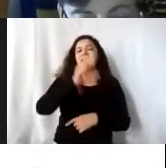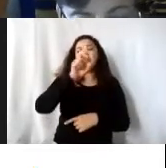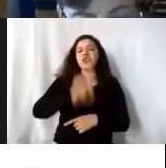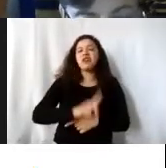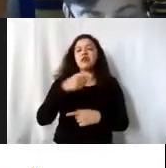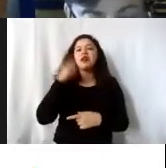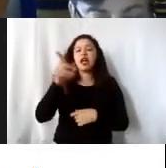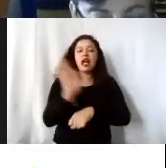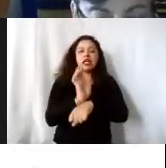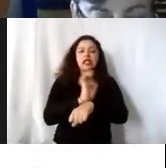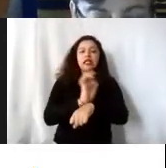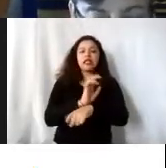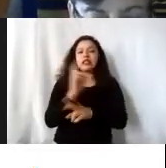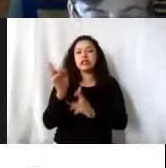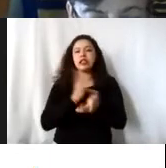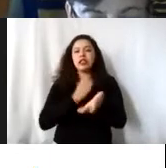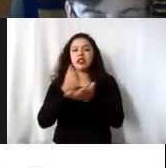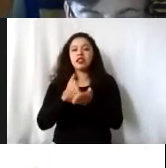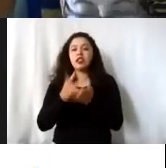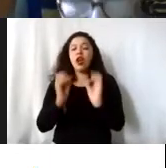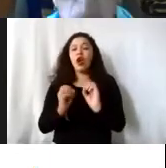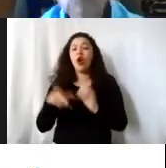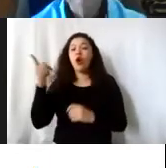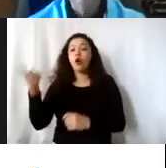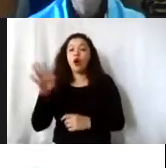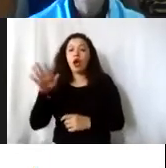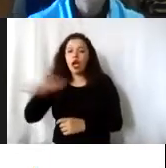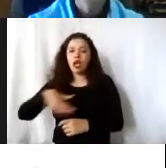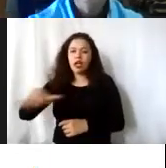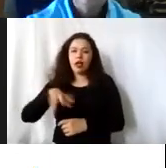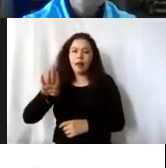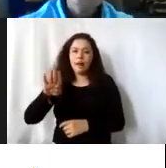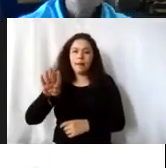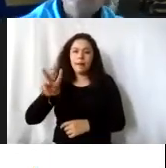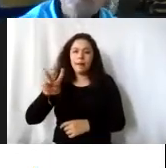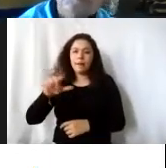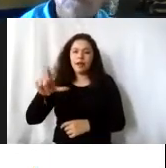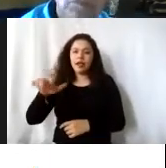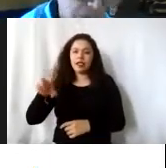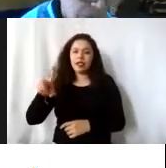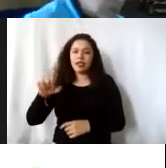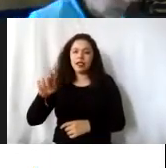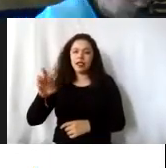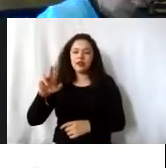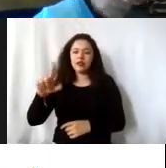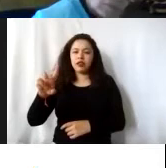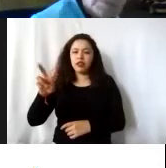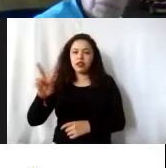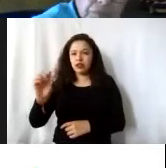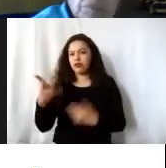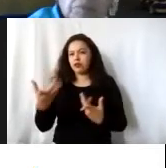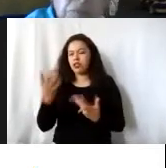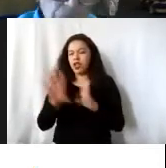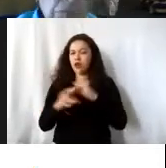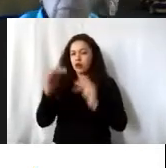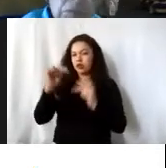alguna familia que se va a Valle de Bravo, por ejemplo. Ujú. Entonces son parámetros que pues he visto que